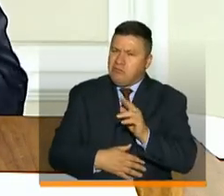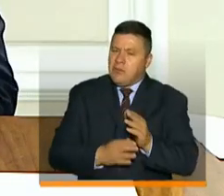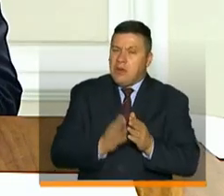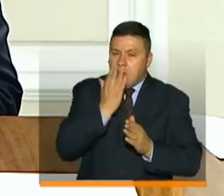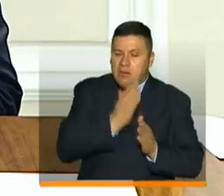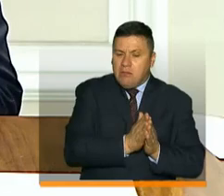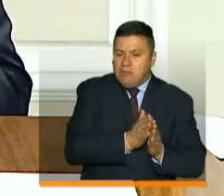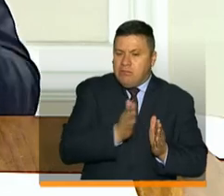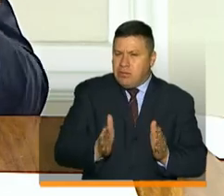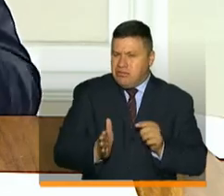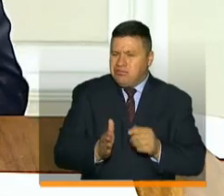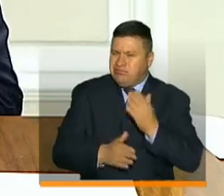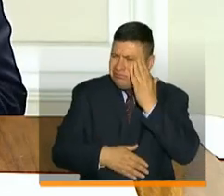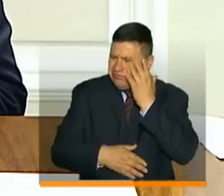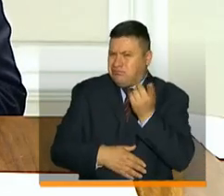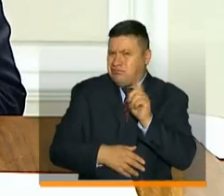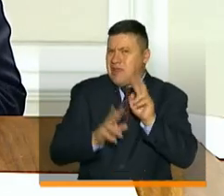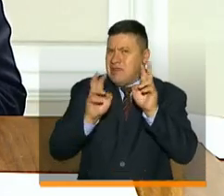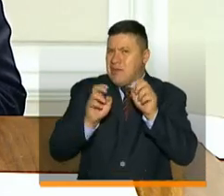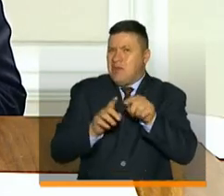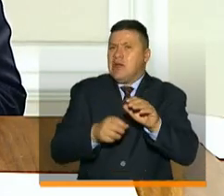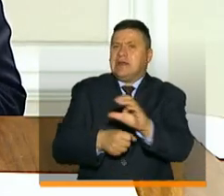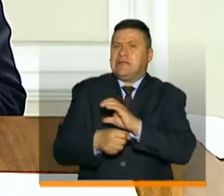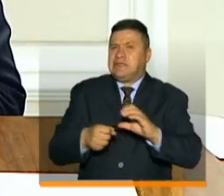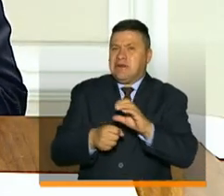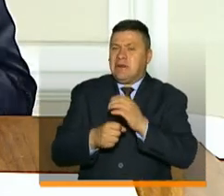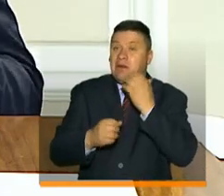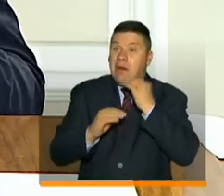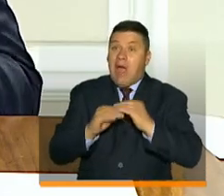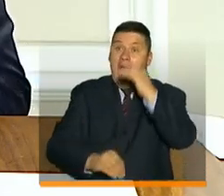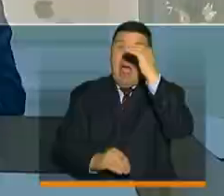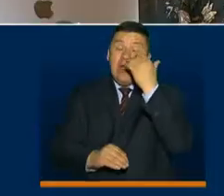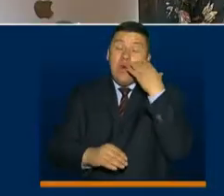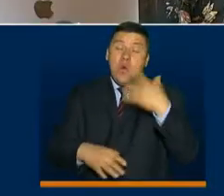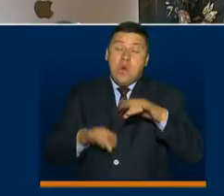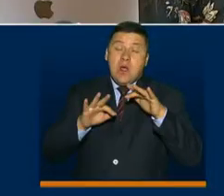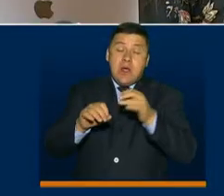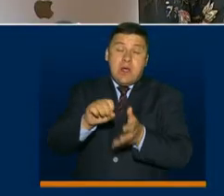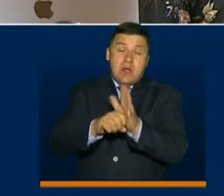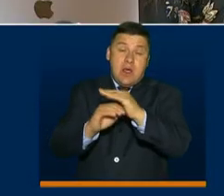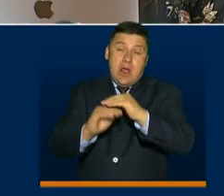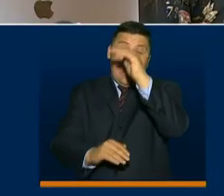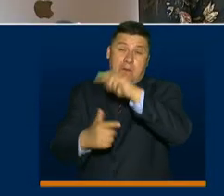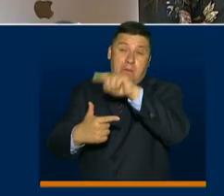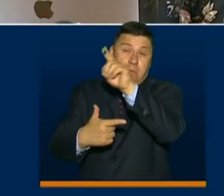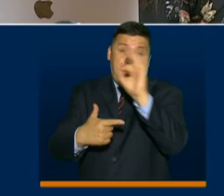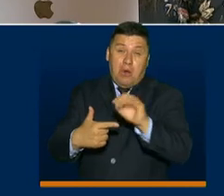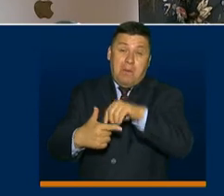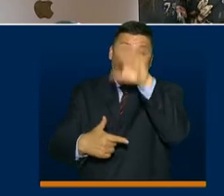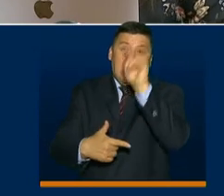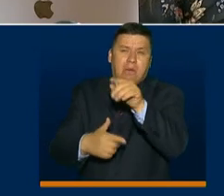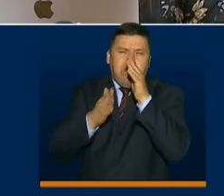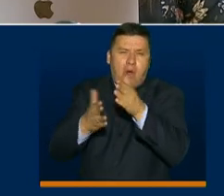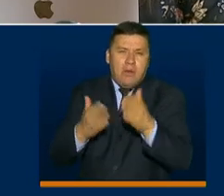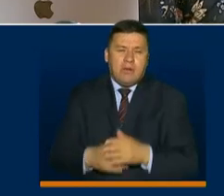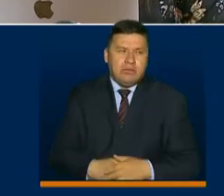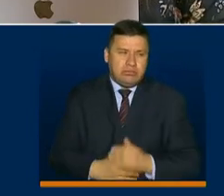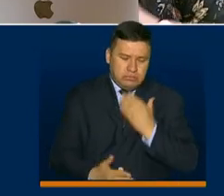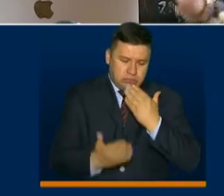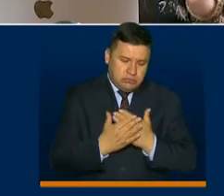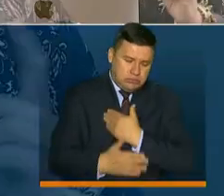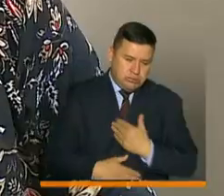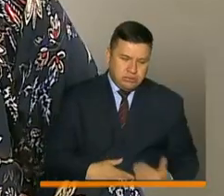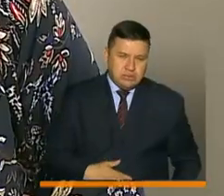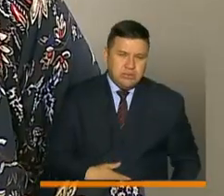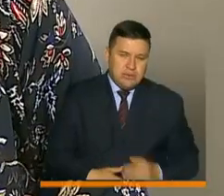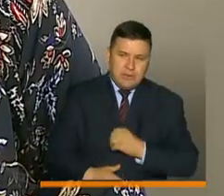ciclo. Sobre todo, hablemos también de aquellas ciudades de alta afectación que concentran una parte importante de la población colombiana. Gracias, presidente.